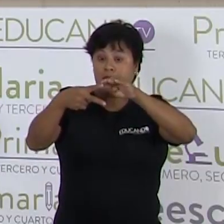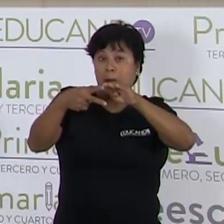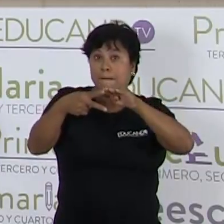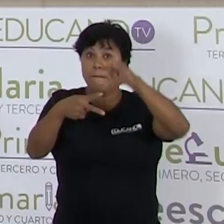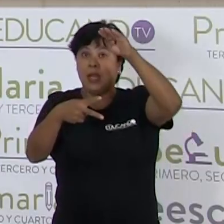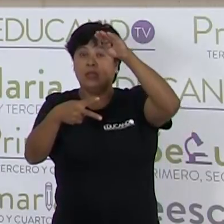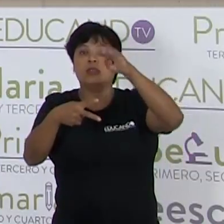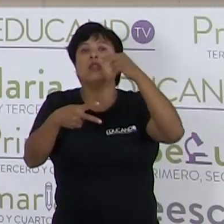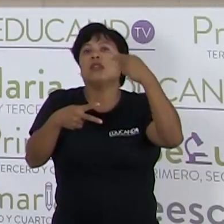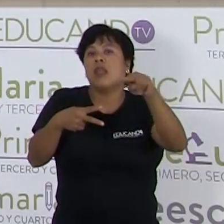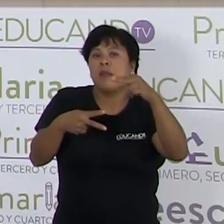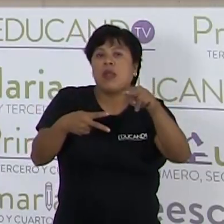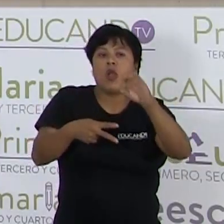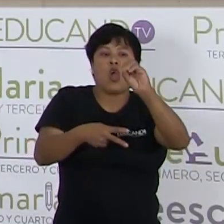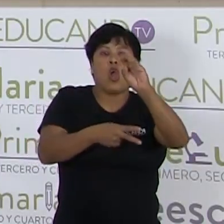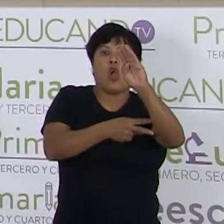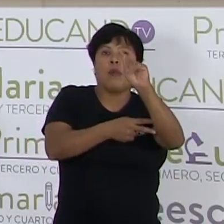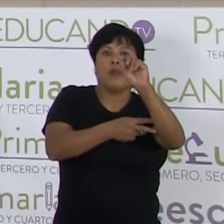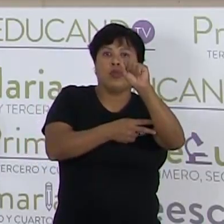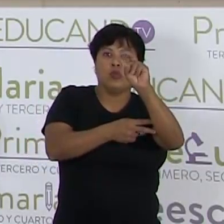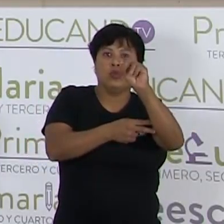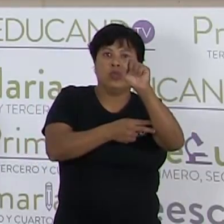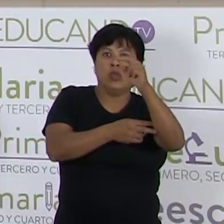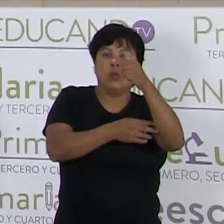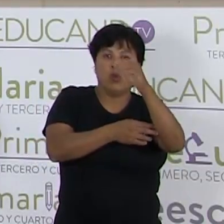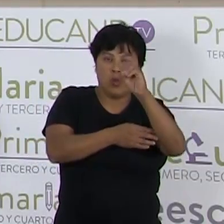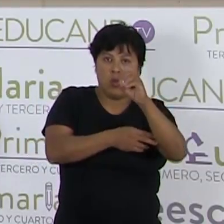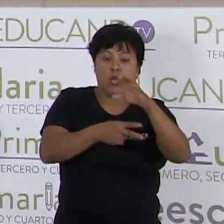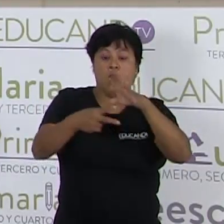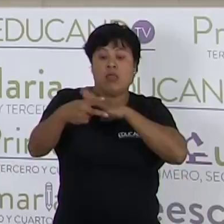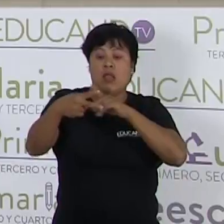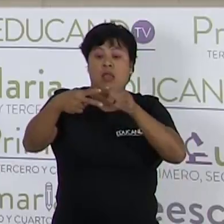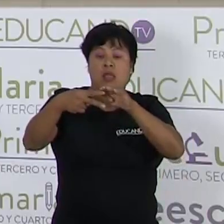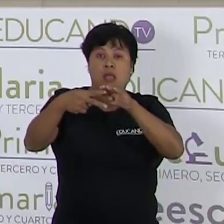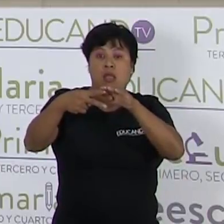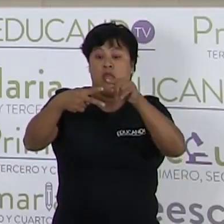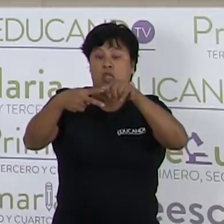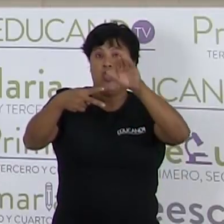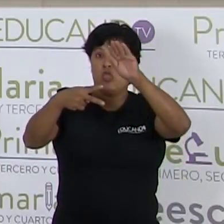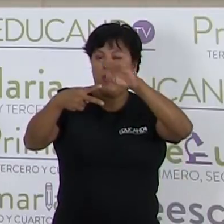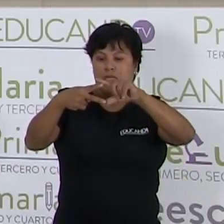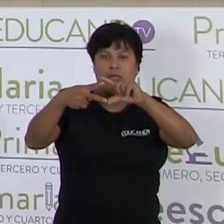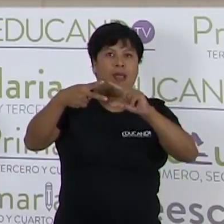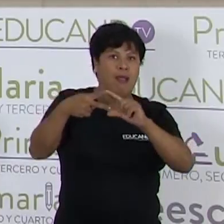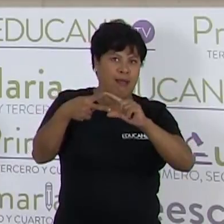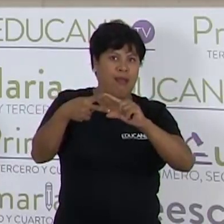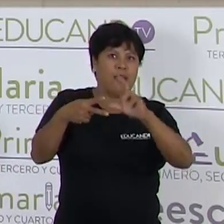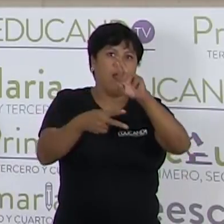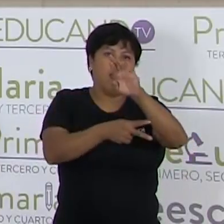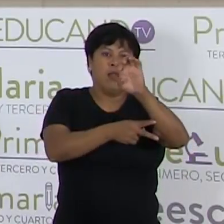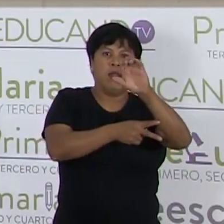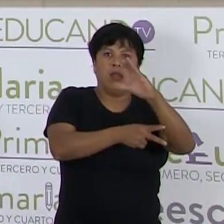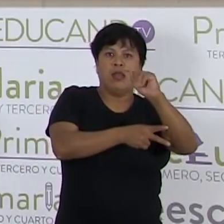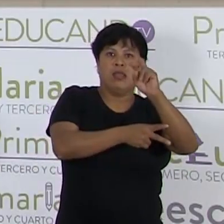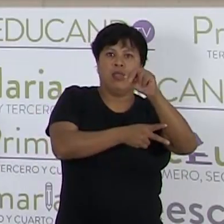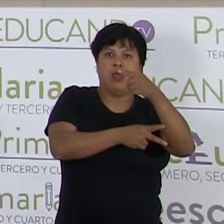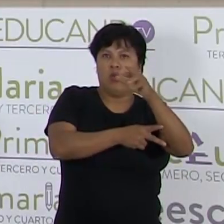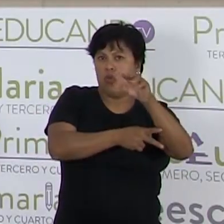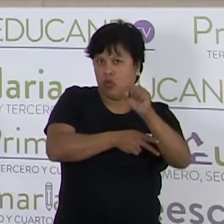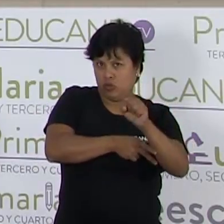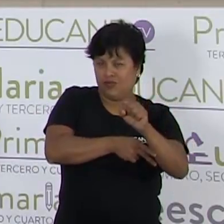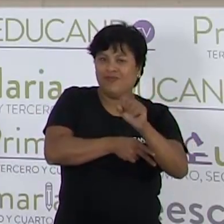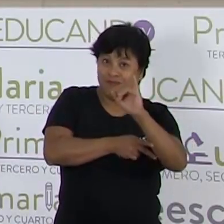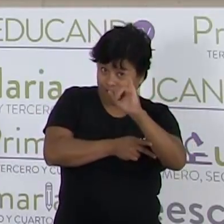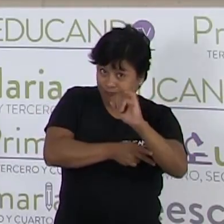grados se les llama obtusángulos. Y a los que tienen ángulos de 90 grados se les llama rectángulos.